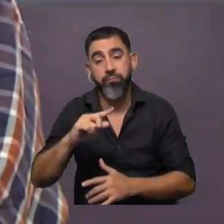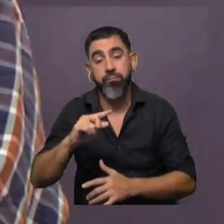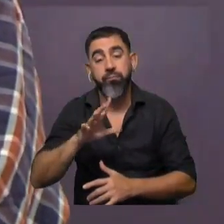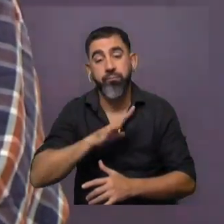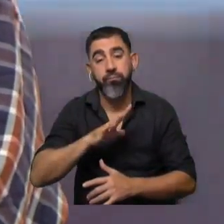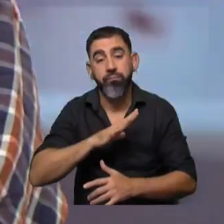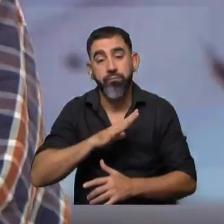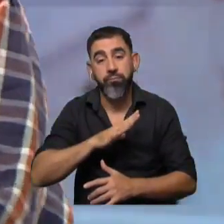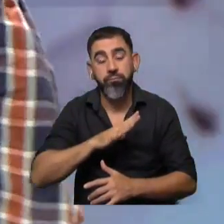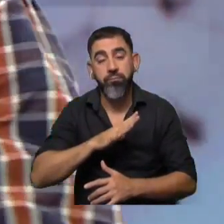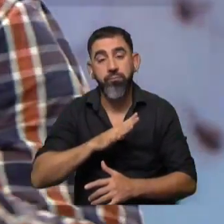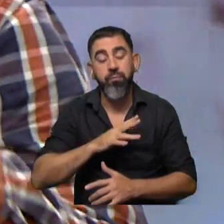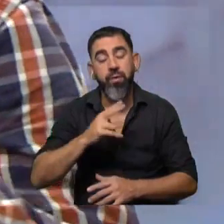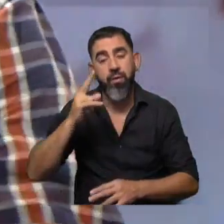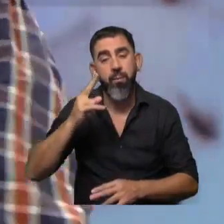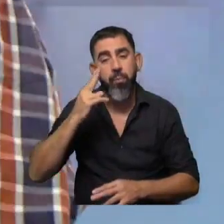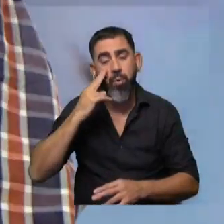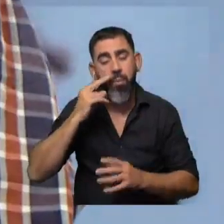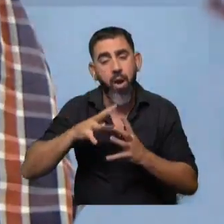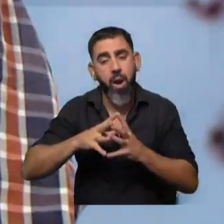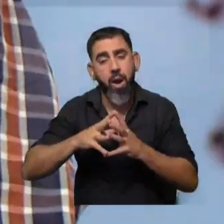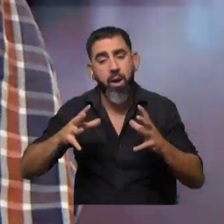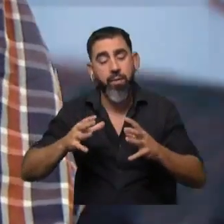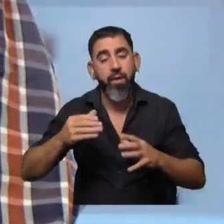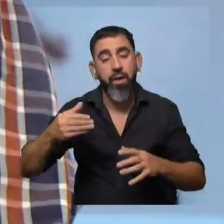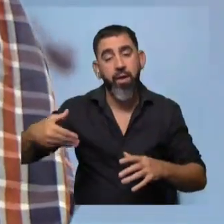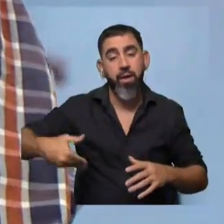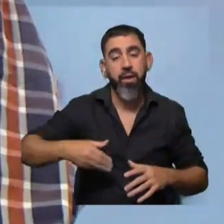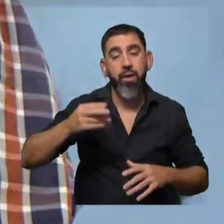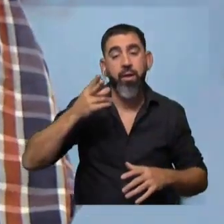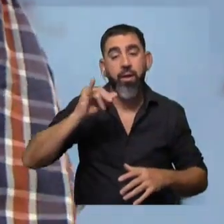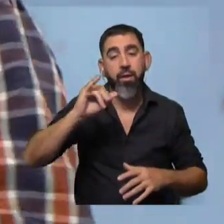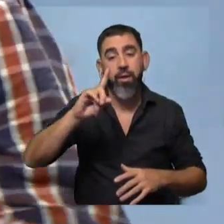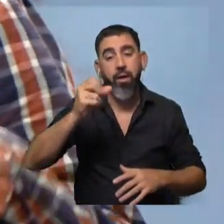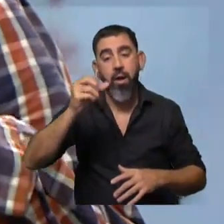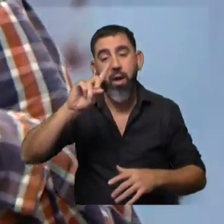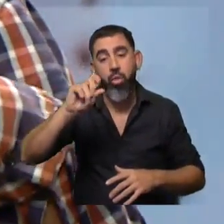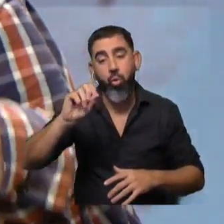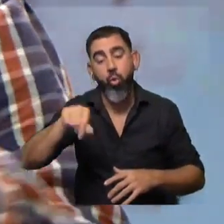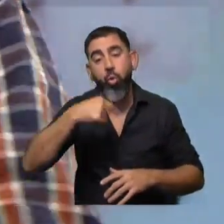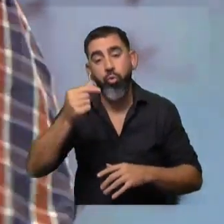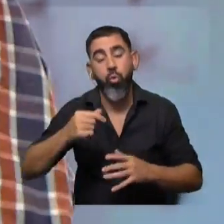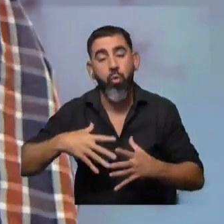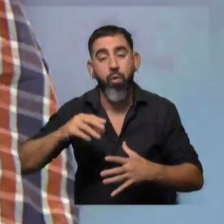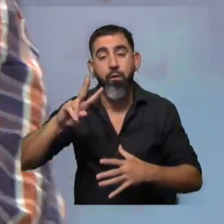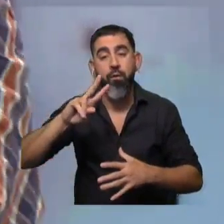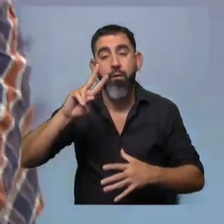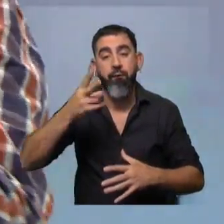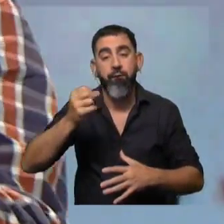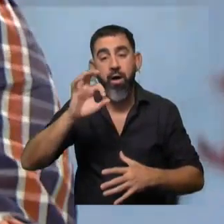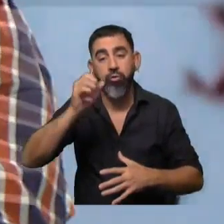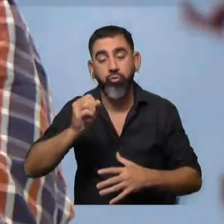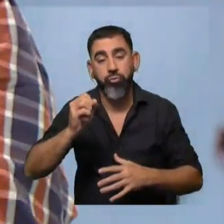son hepatomegalias, que son agrandamiento de hígado, y esplenomegalia, que es agrandamiento de vaso, ¿sí? Y luego